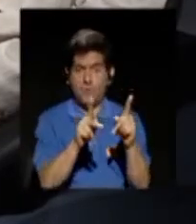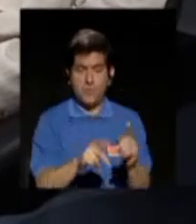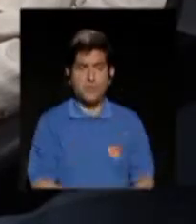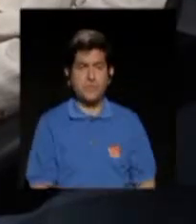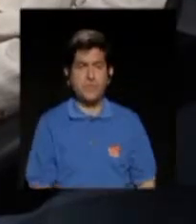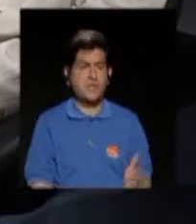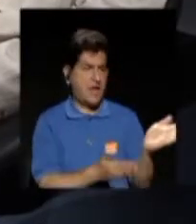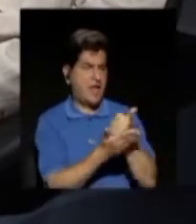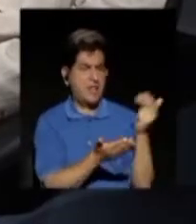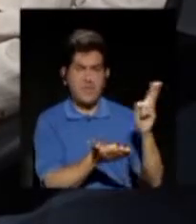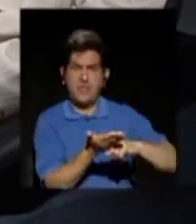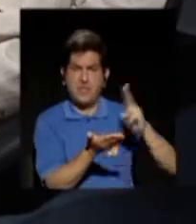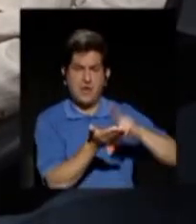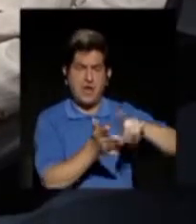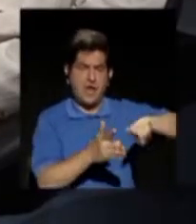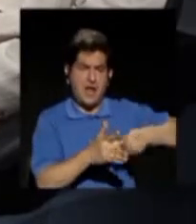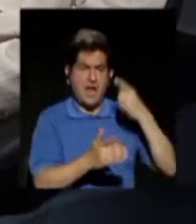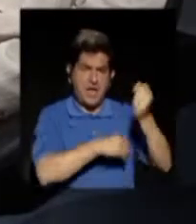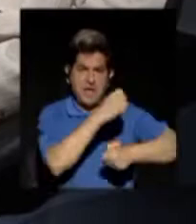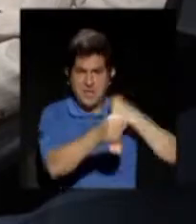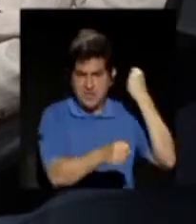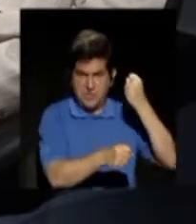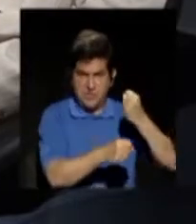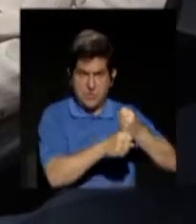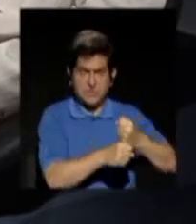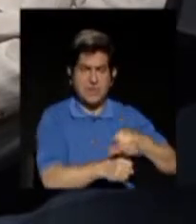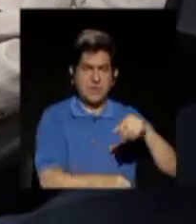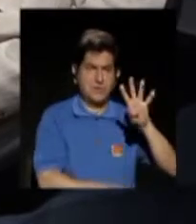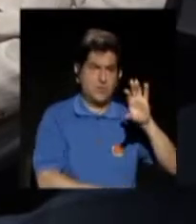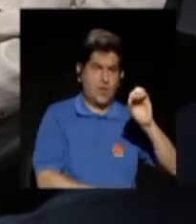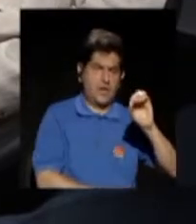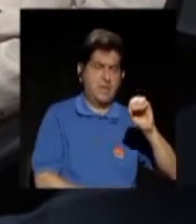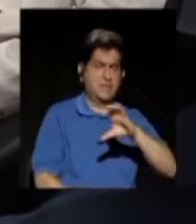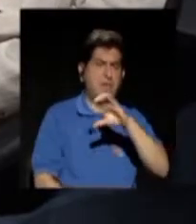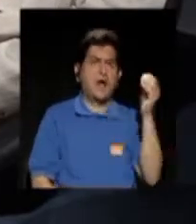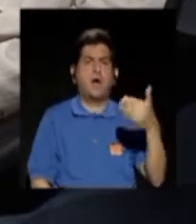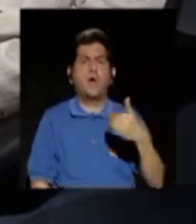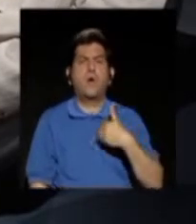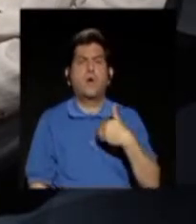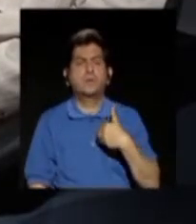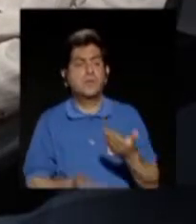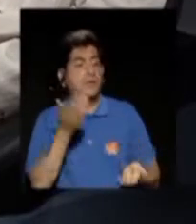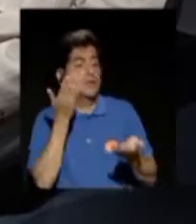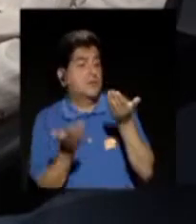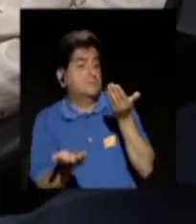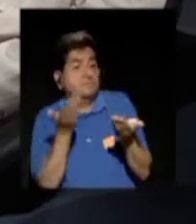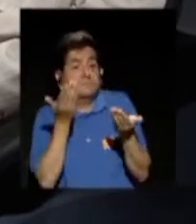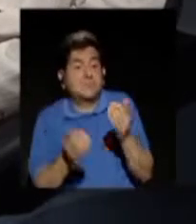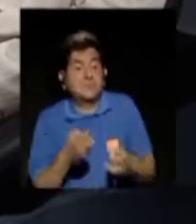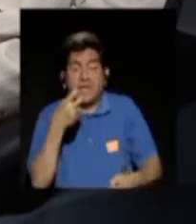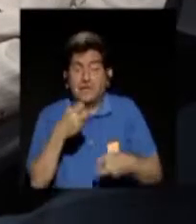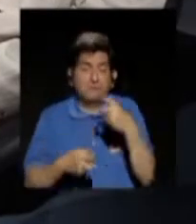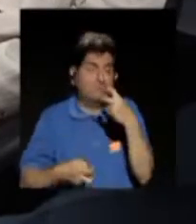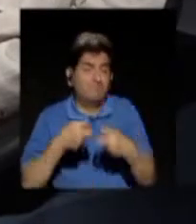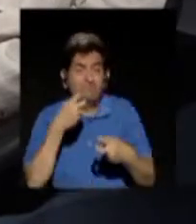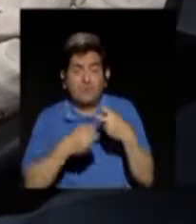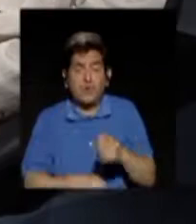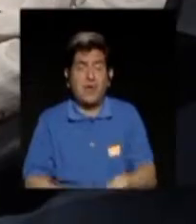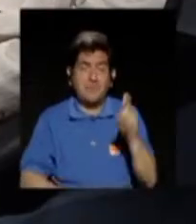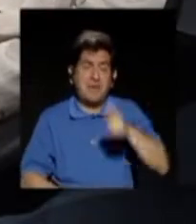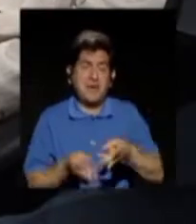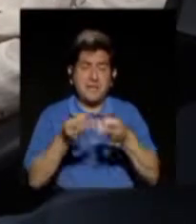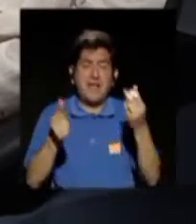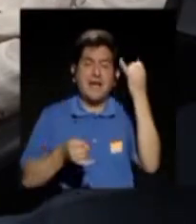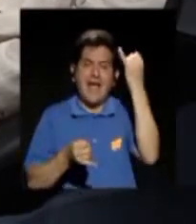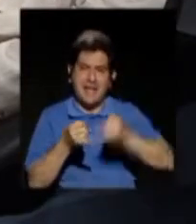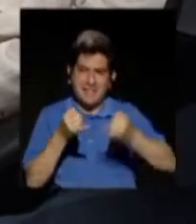recoger impuestos al inicio de la década, o porque tuvo una serie de problemas a subsanar al